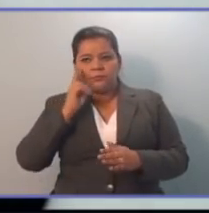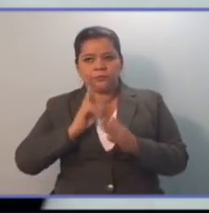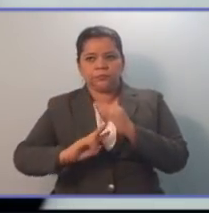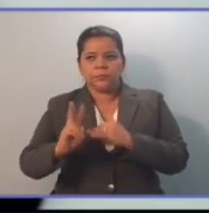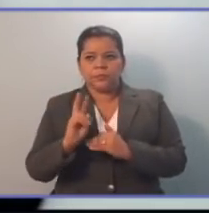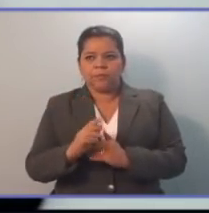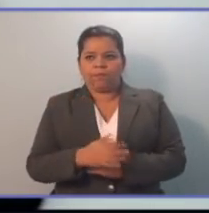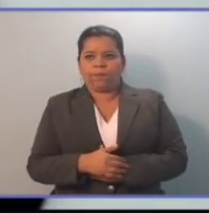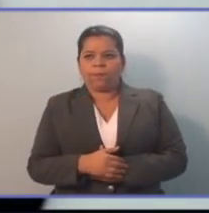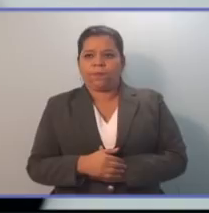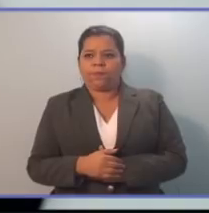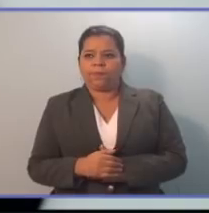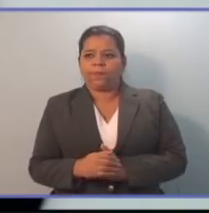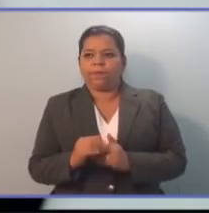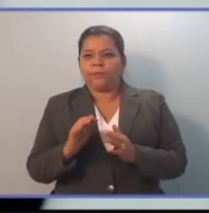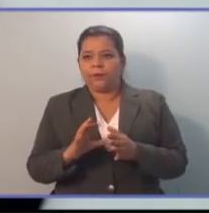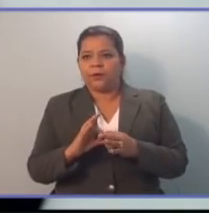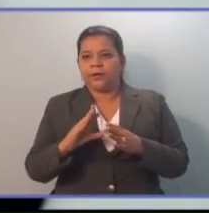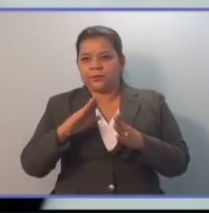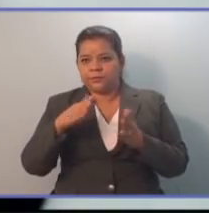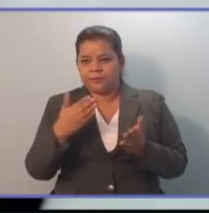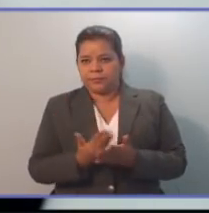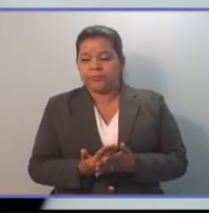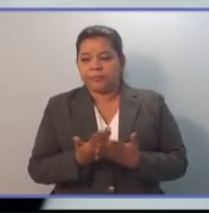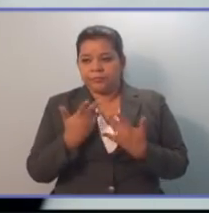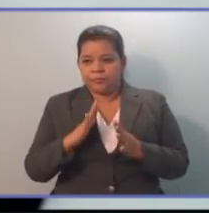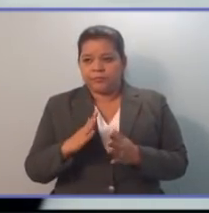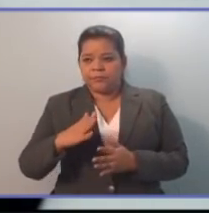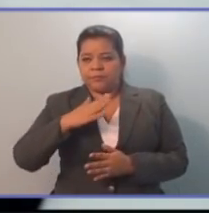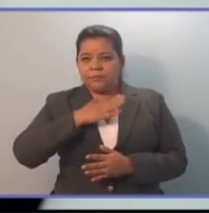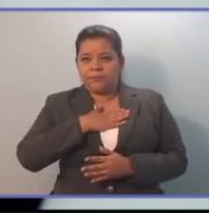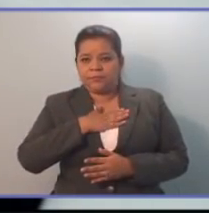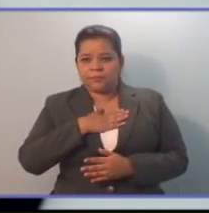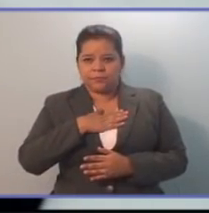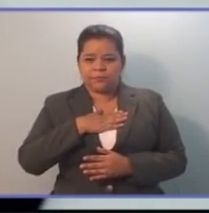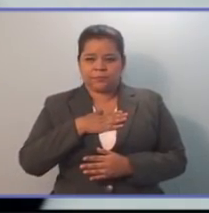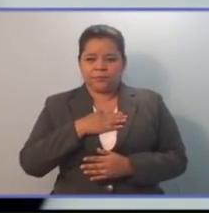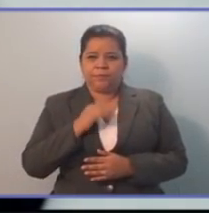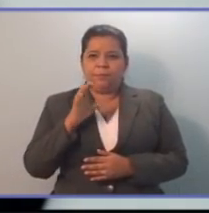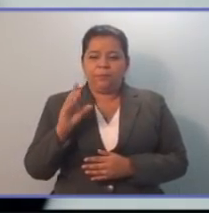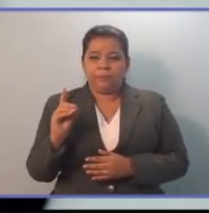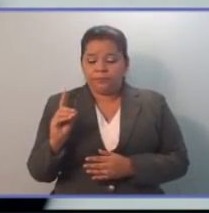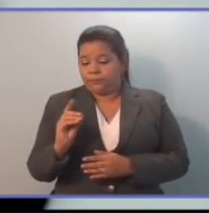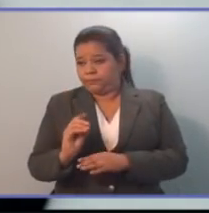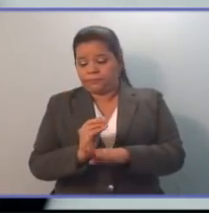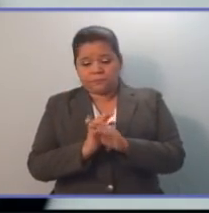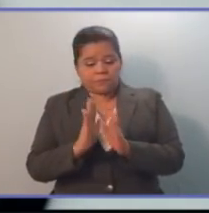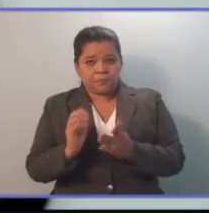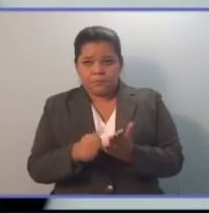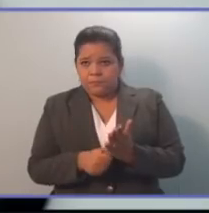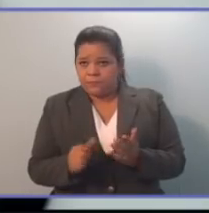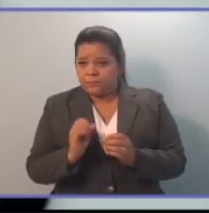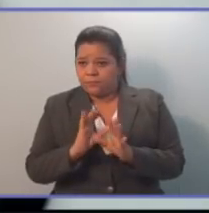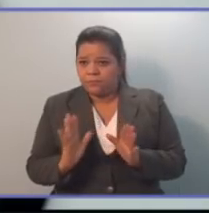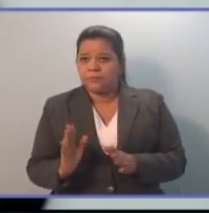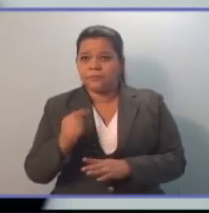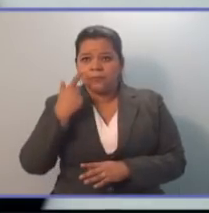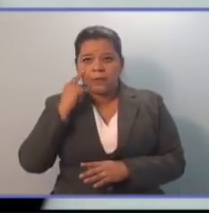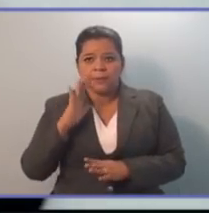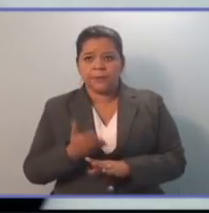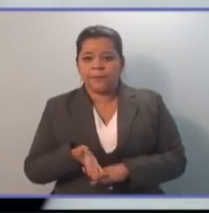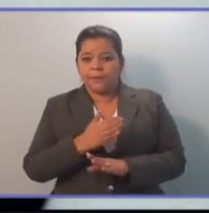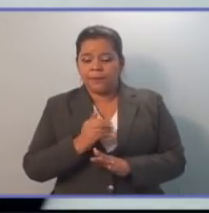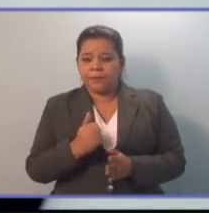pública. Pero toda la prueba se había recogido sin defensor. Y la reina de las pruebas en ese momento